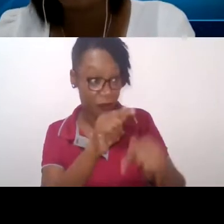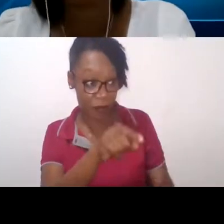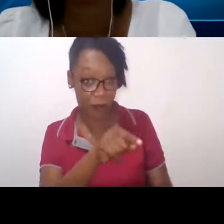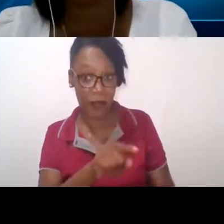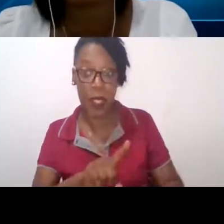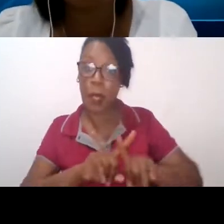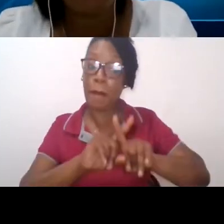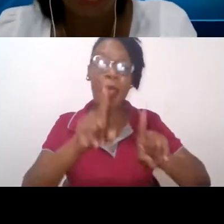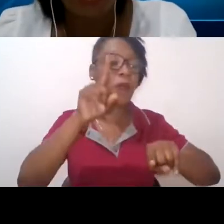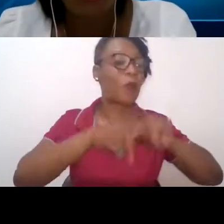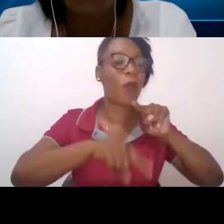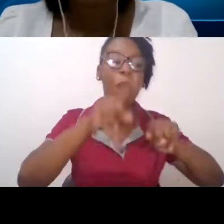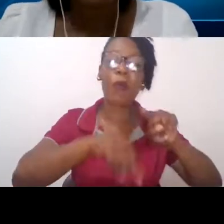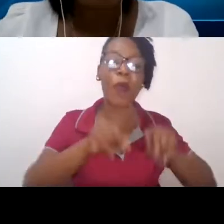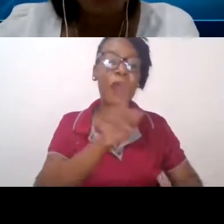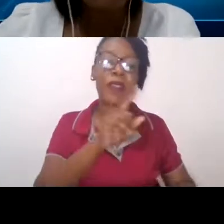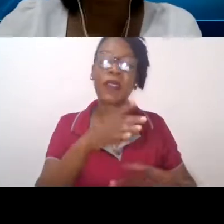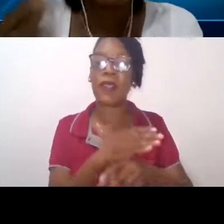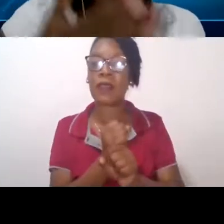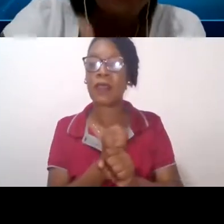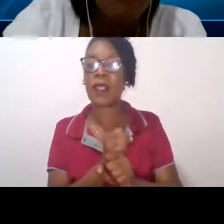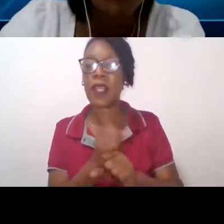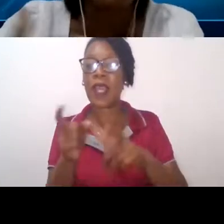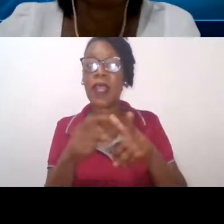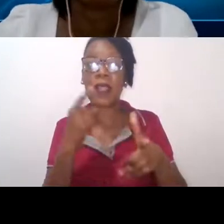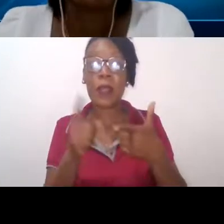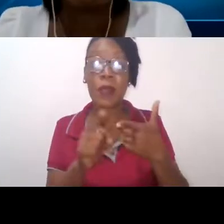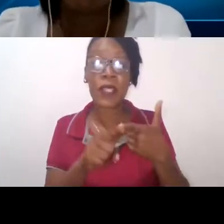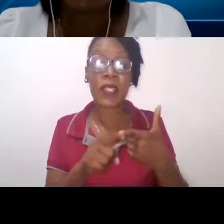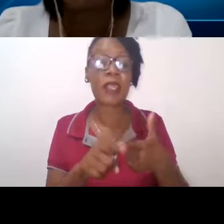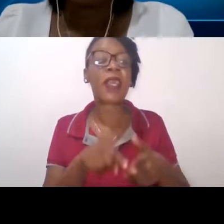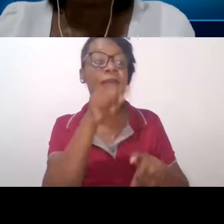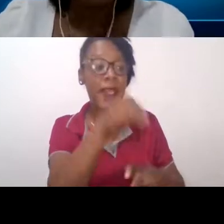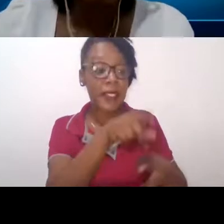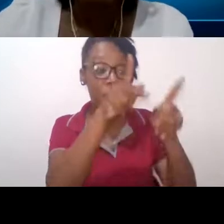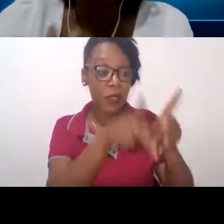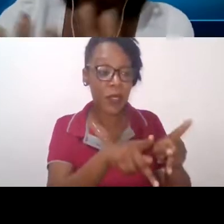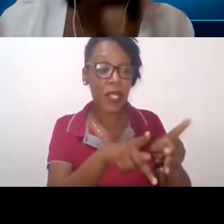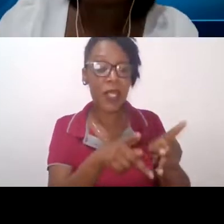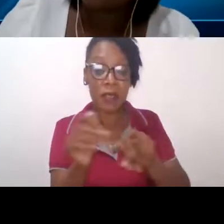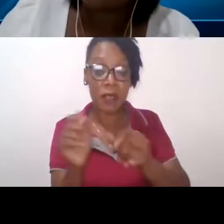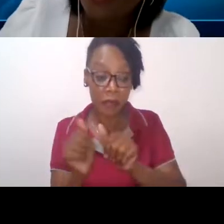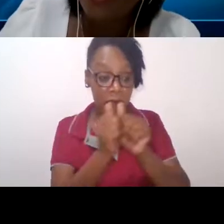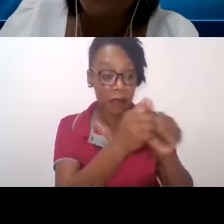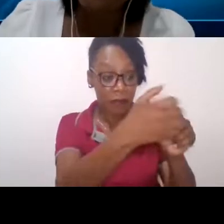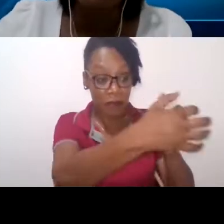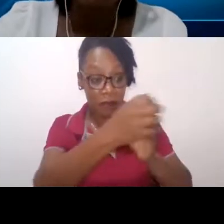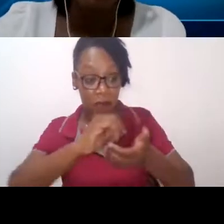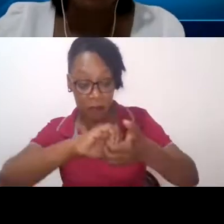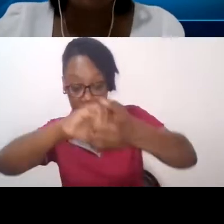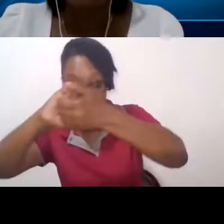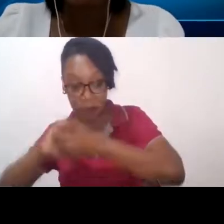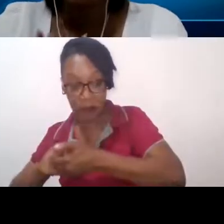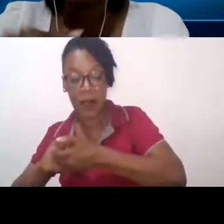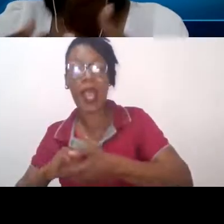resulta ser que no voy a poder hacerlo. Entonces, esta persona va a venir por vos. Y no hubieron más crisis y no